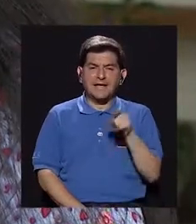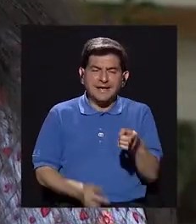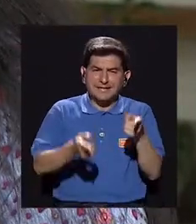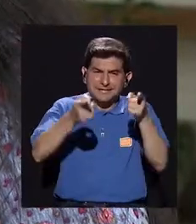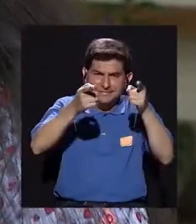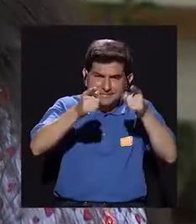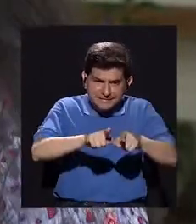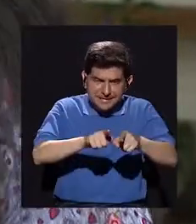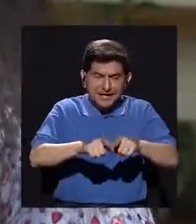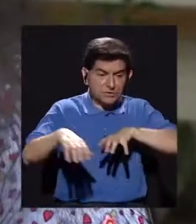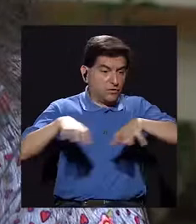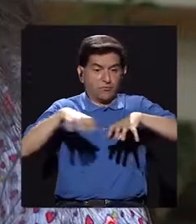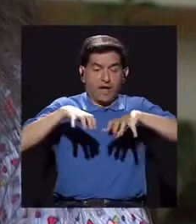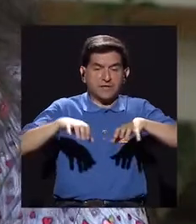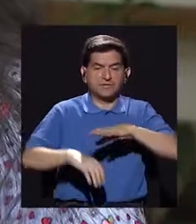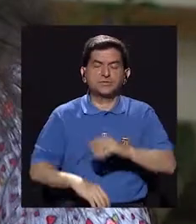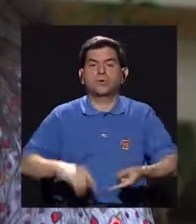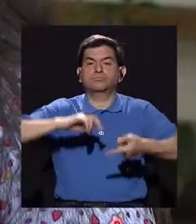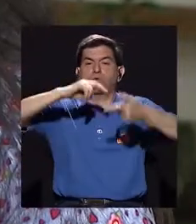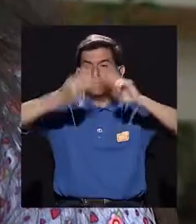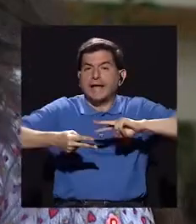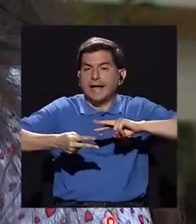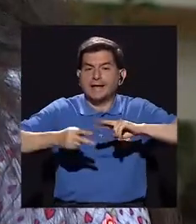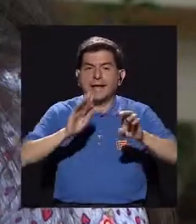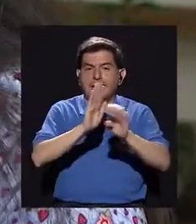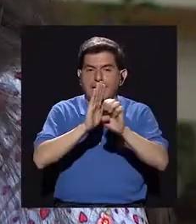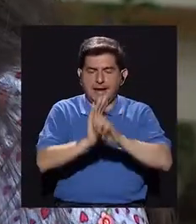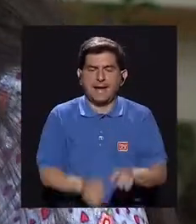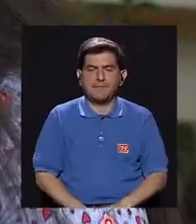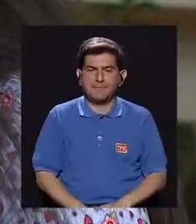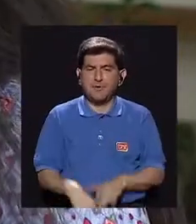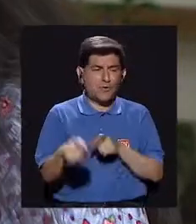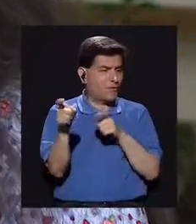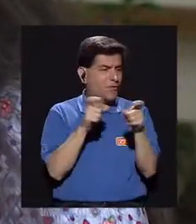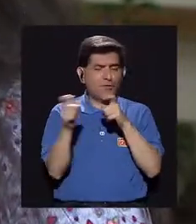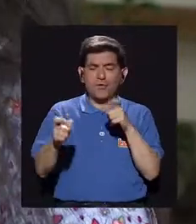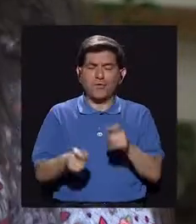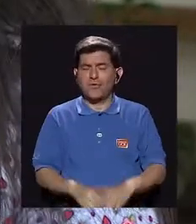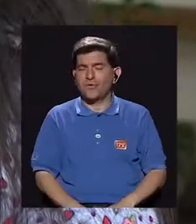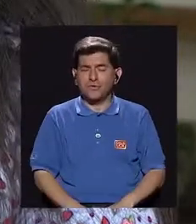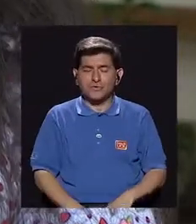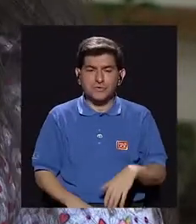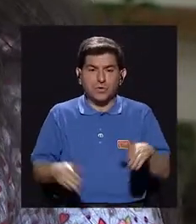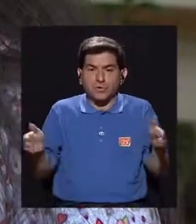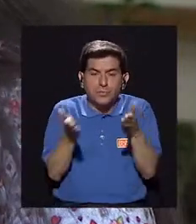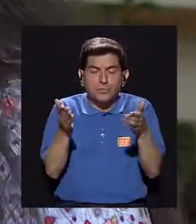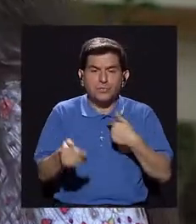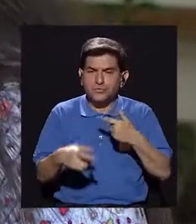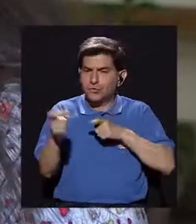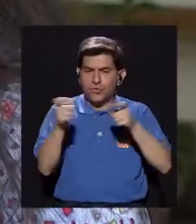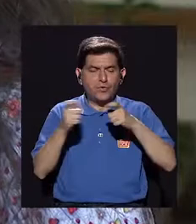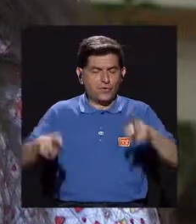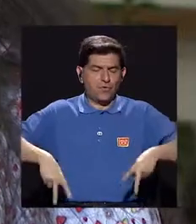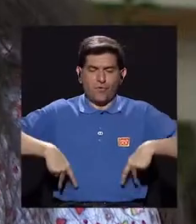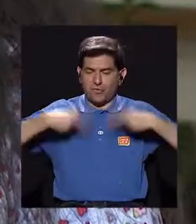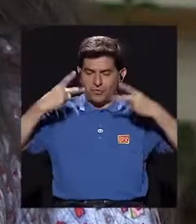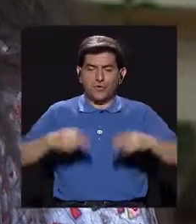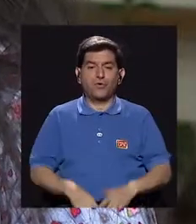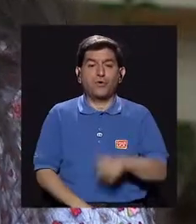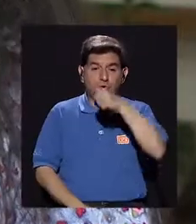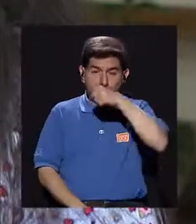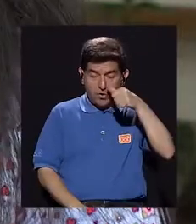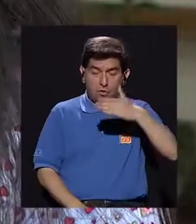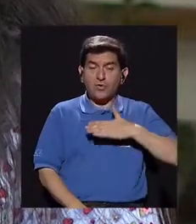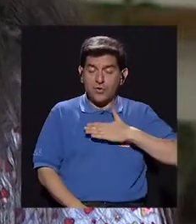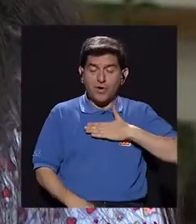empiezo a tener más bien reacciones opuestas. Por ejemplo, poco control de mis impulsos, ya no controlo mi vida, sino que